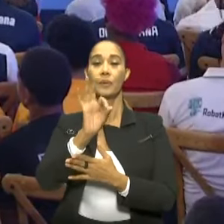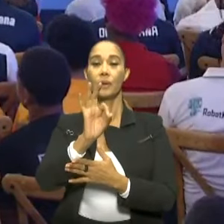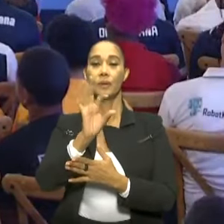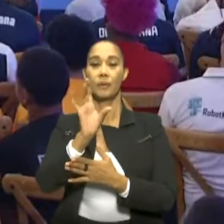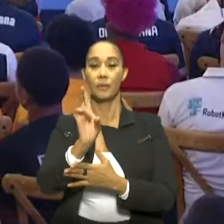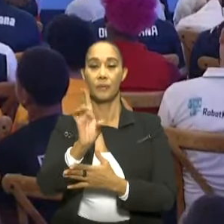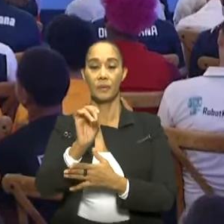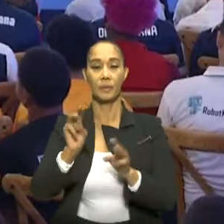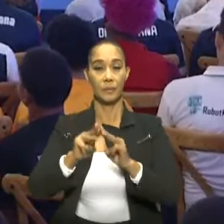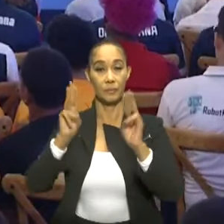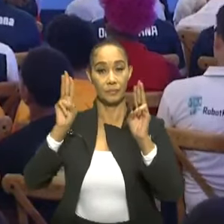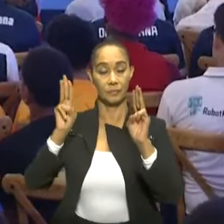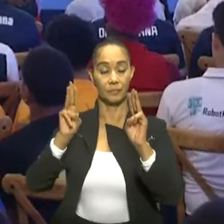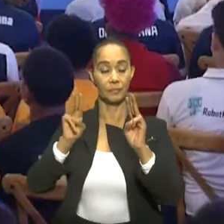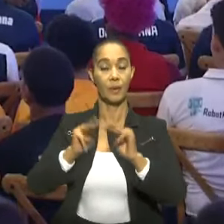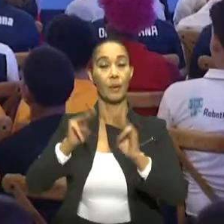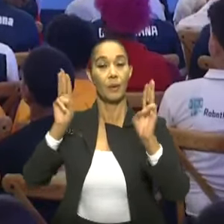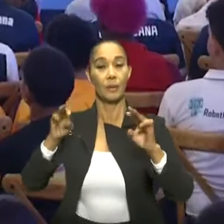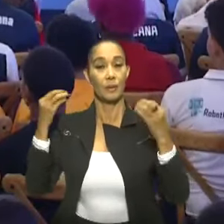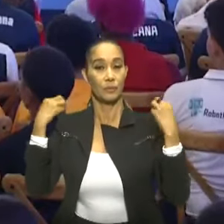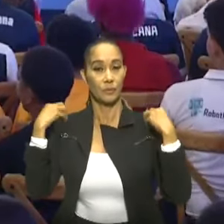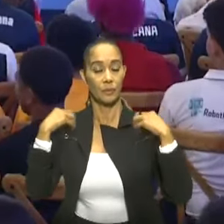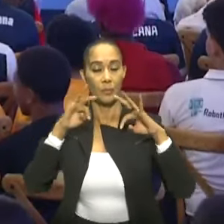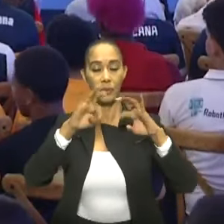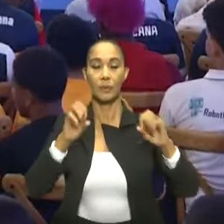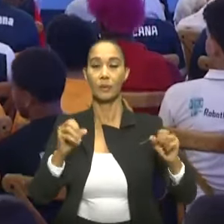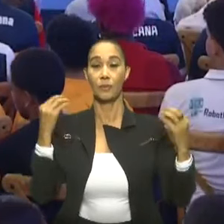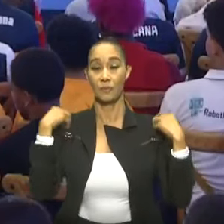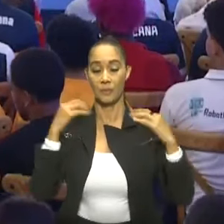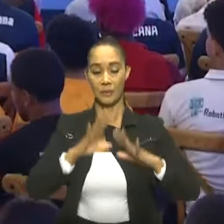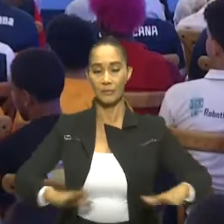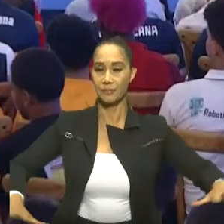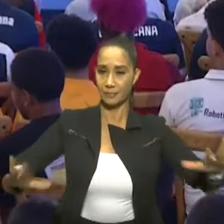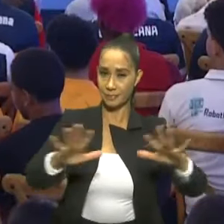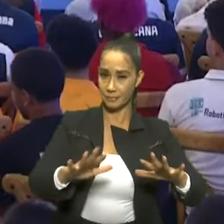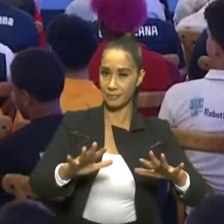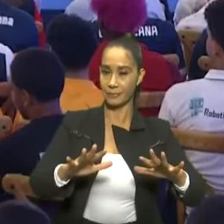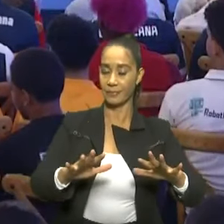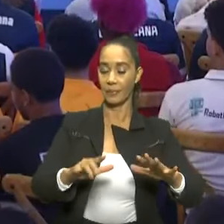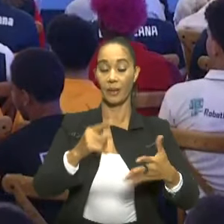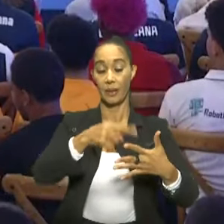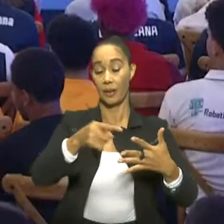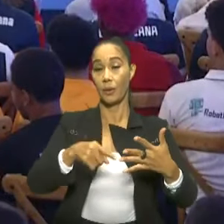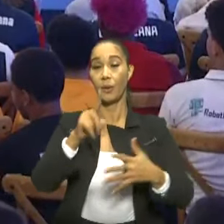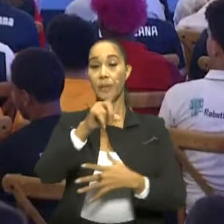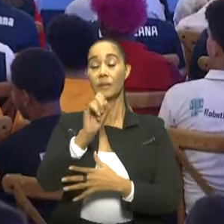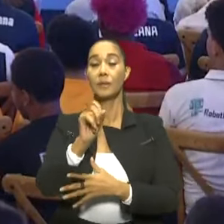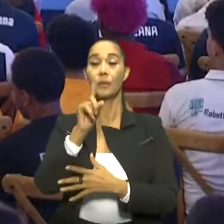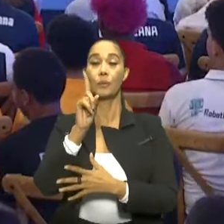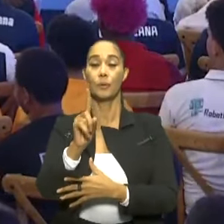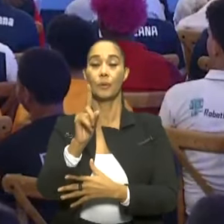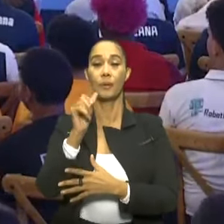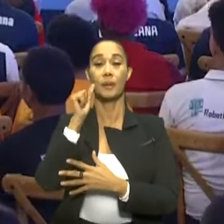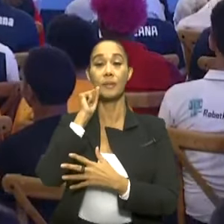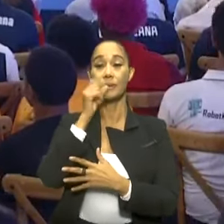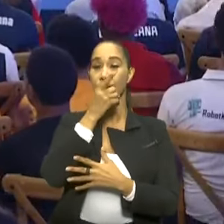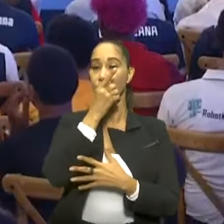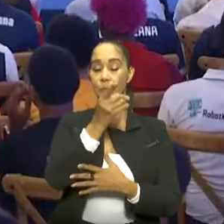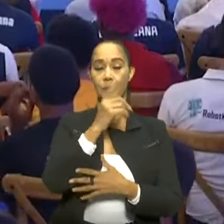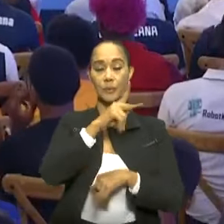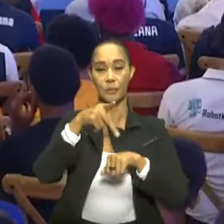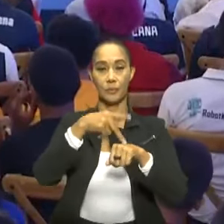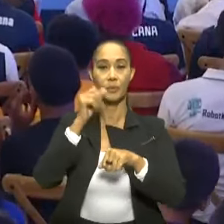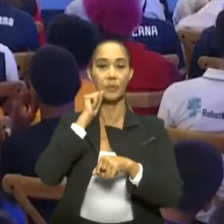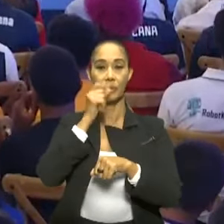497 por el Ministerio de Deporte, Educación Física y Recreación, de las cuales 101 han estado en Santo Domingo, provincia